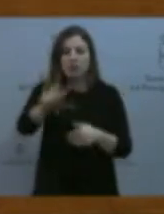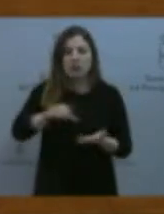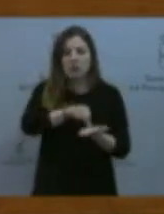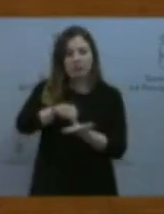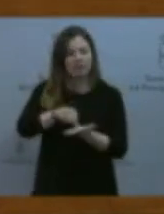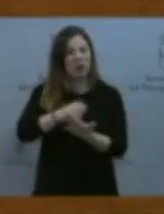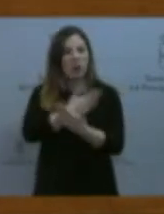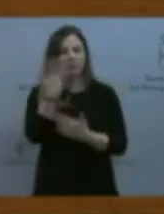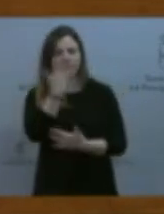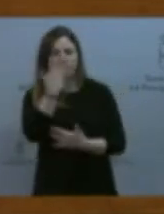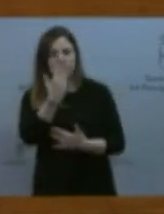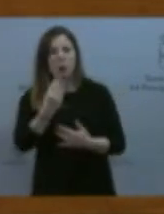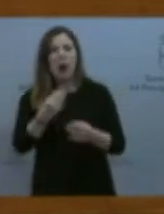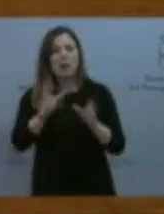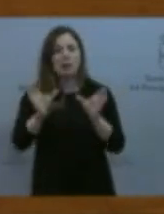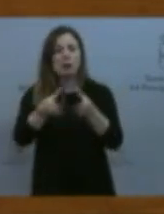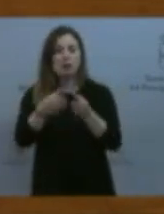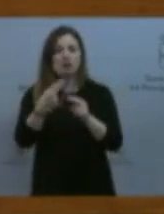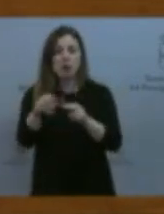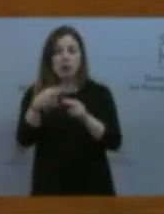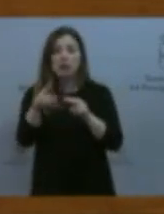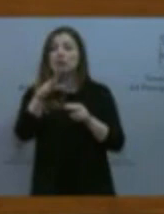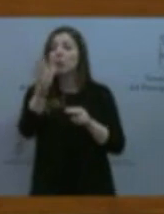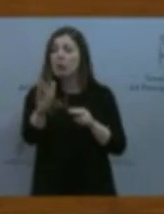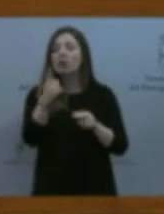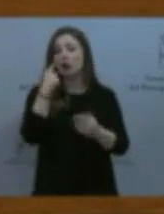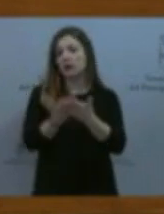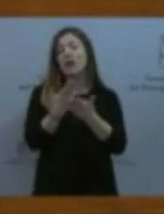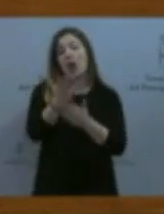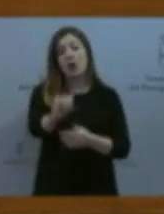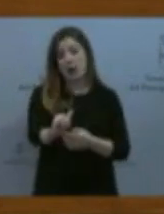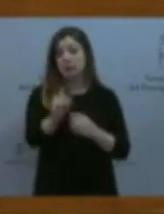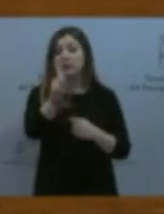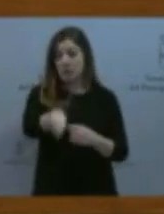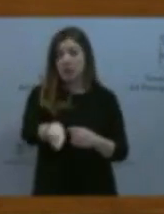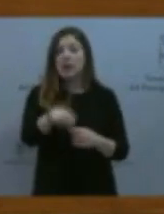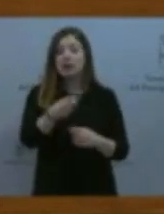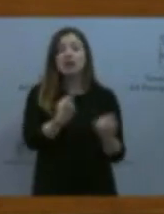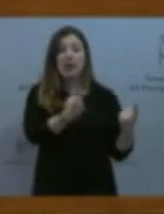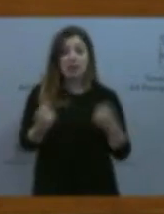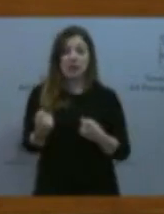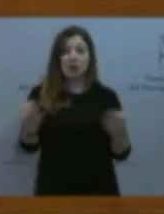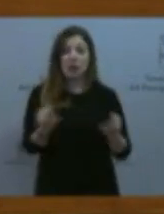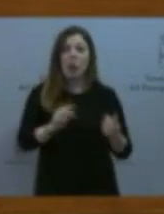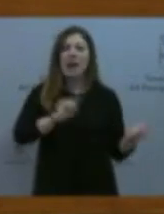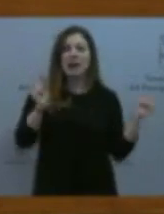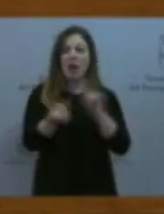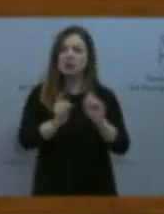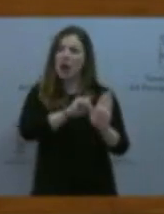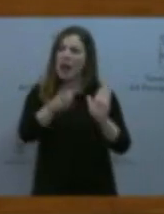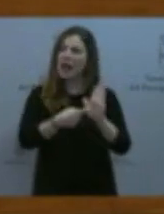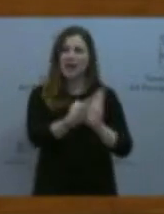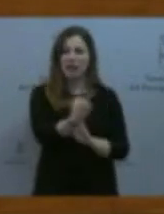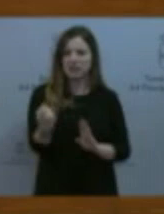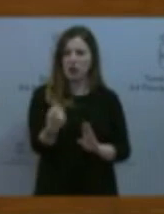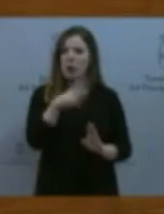parte, sobradamente justificada, es necesario llevar a cabo cambios legislativos necesarios para imponer el principio de igualdad entre